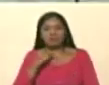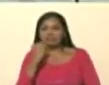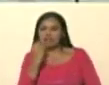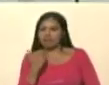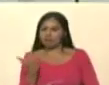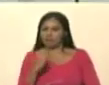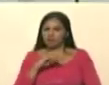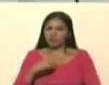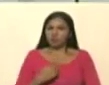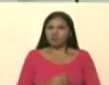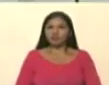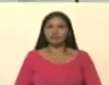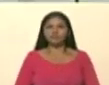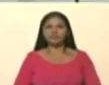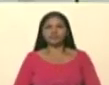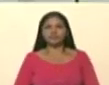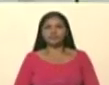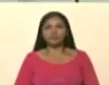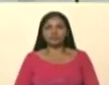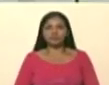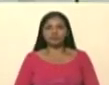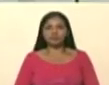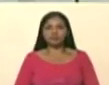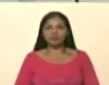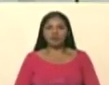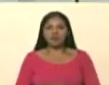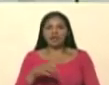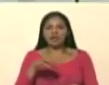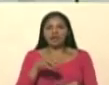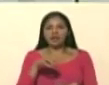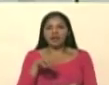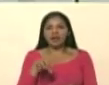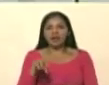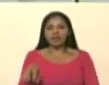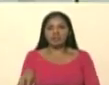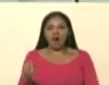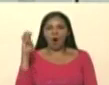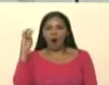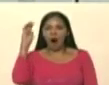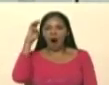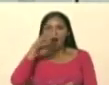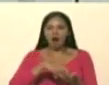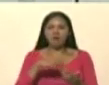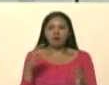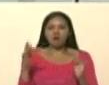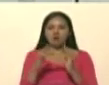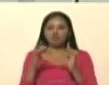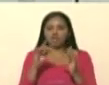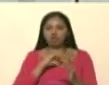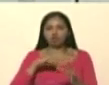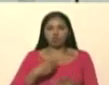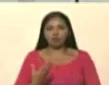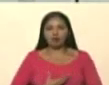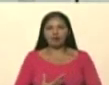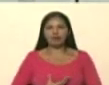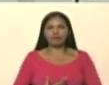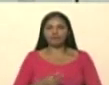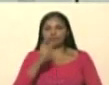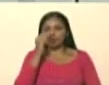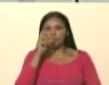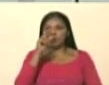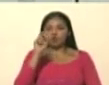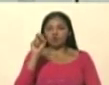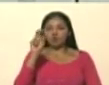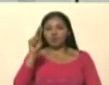cerca aquí en el estado aragua vamos a darle el pase al alcalde rodolfo